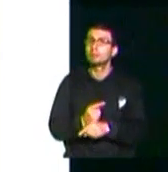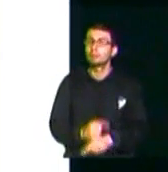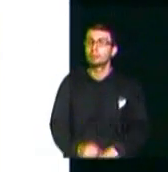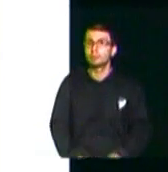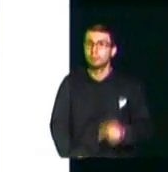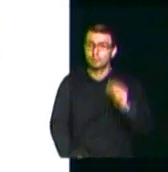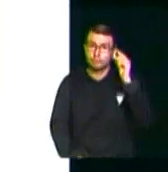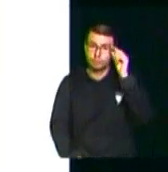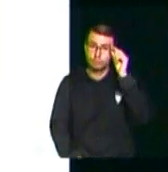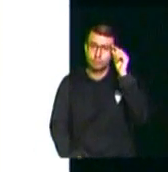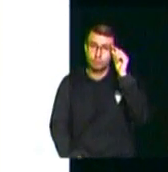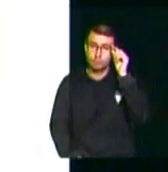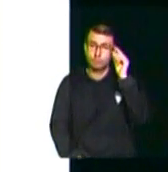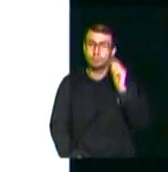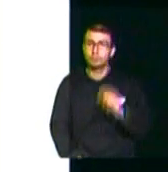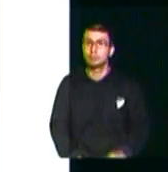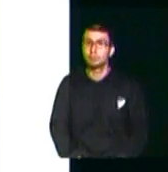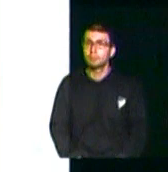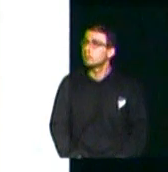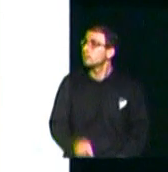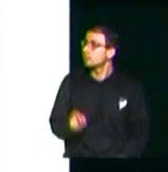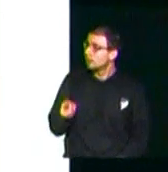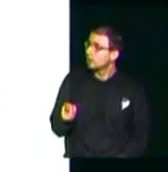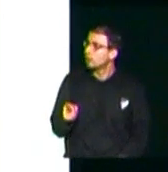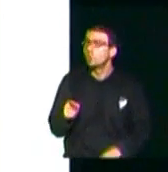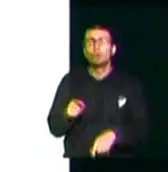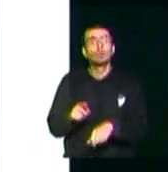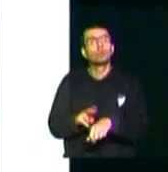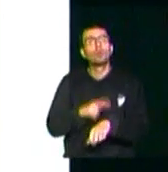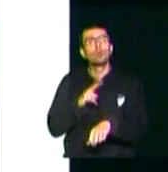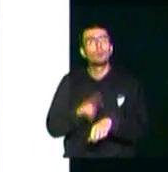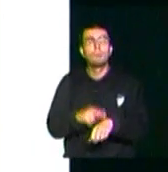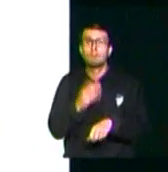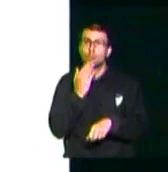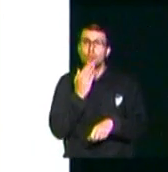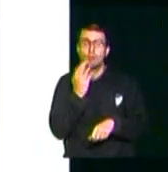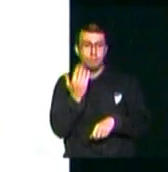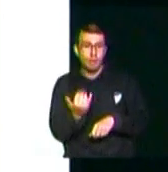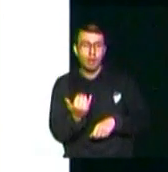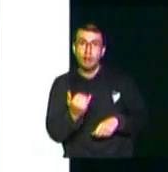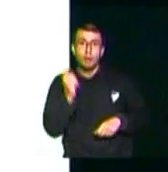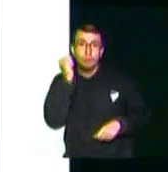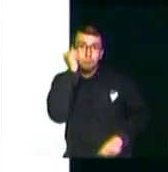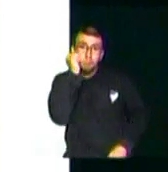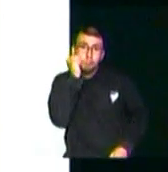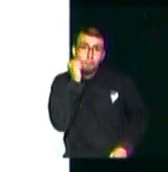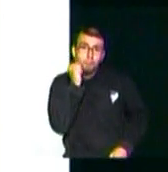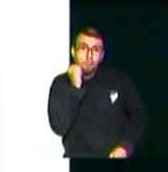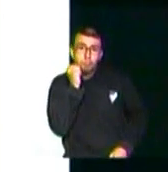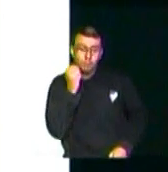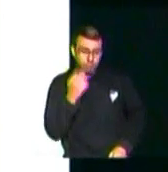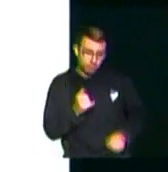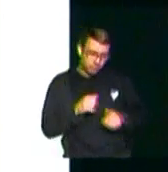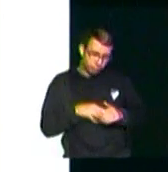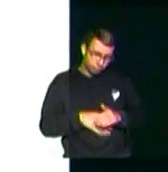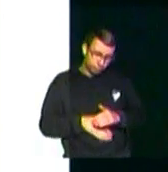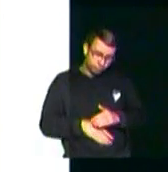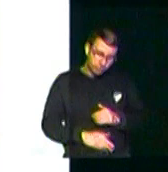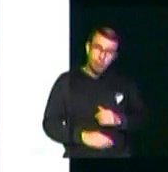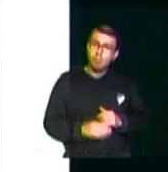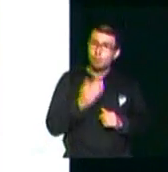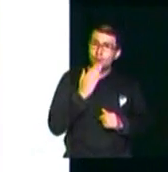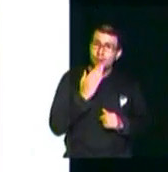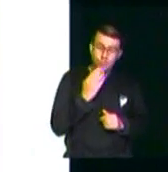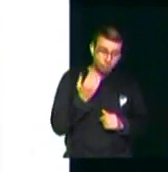este es de huevo. Este flujo típico clara de huevo en el proceso de la ovulación puede alcanzar hasta 6 o 7 centímetros de filante, o sea que usted